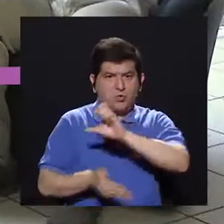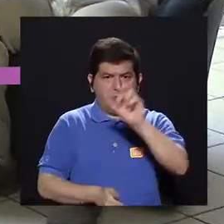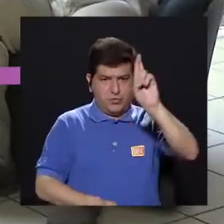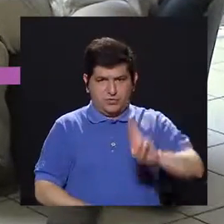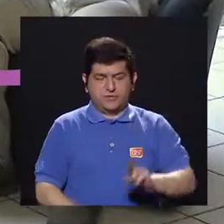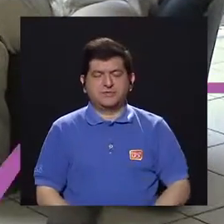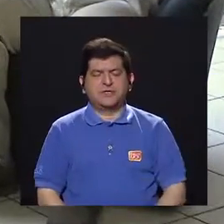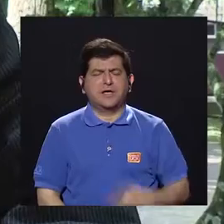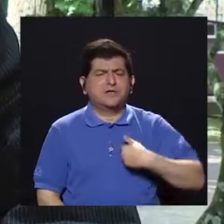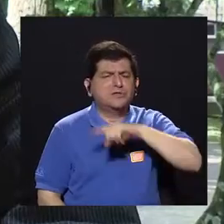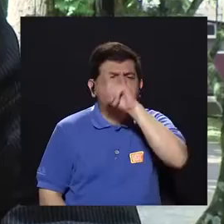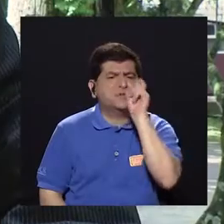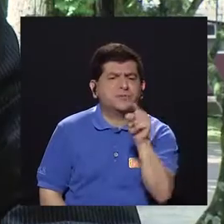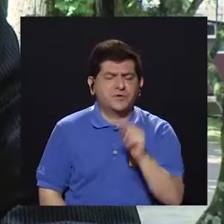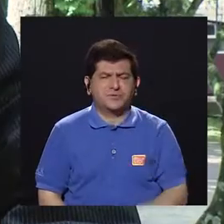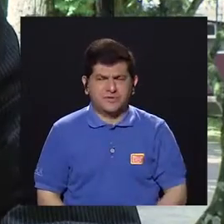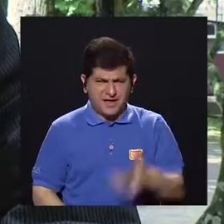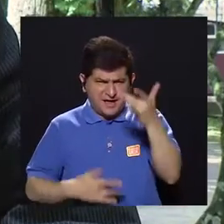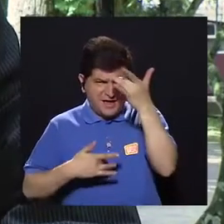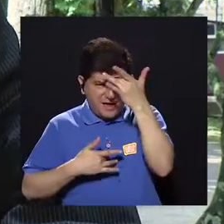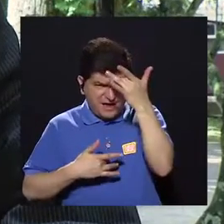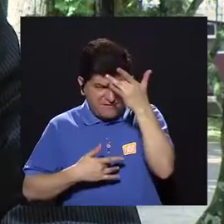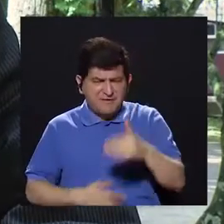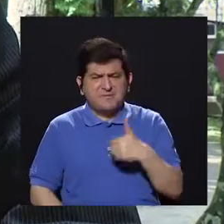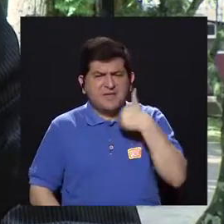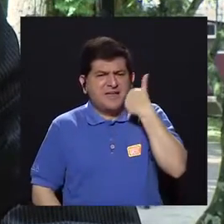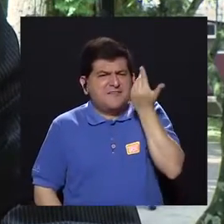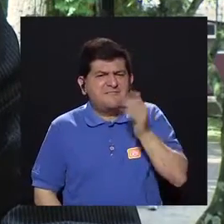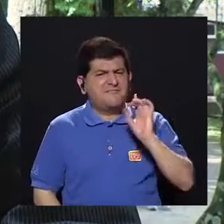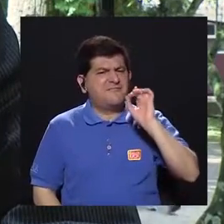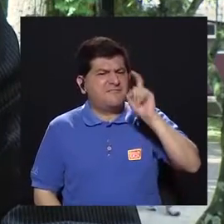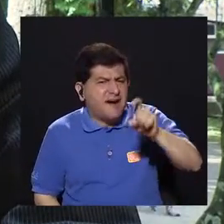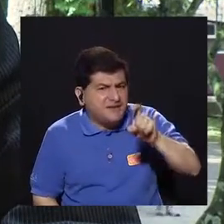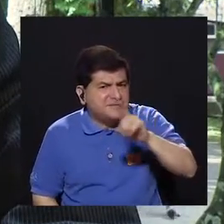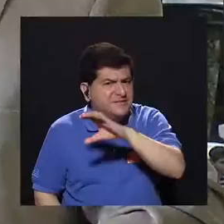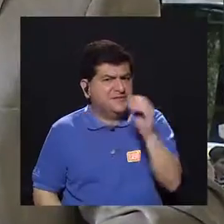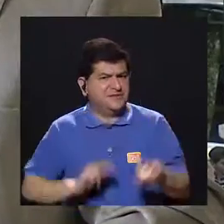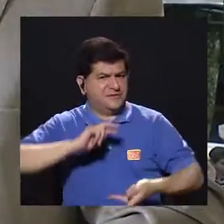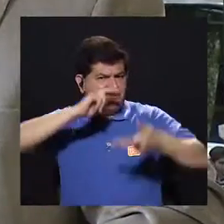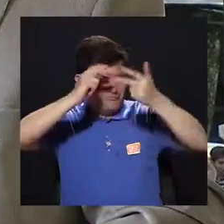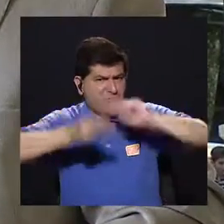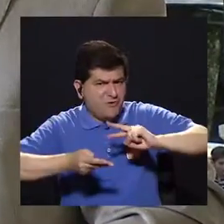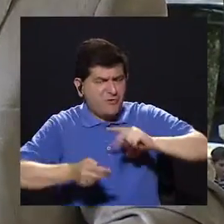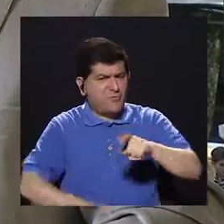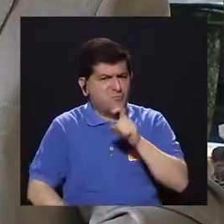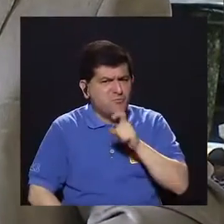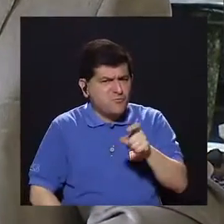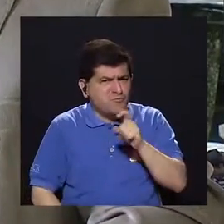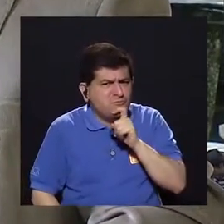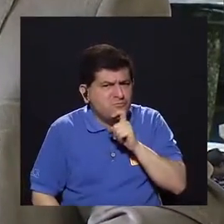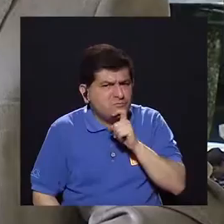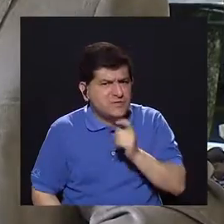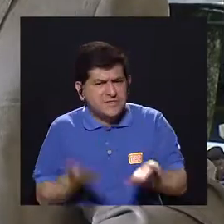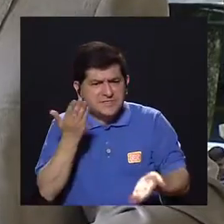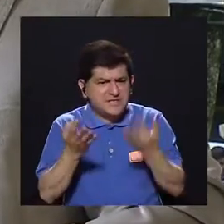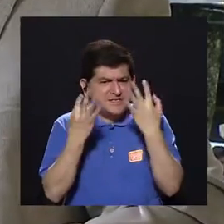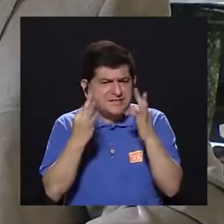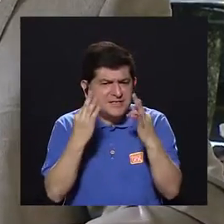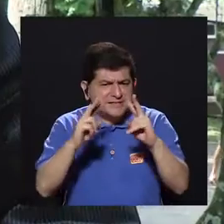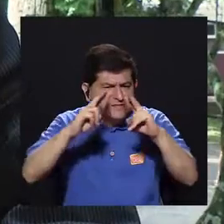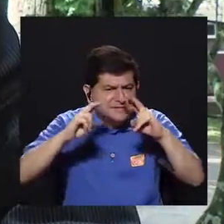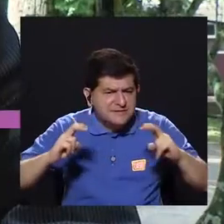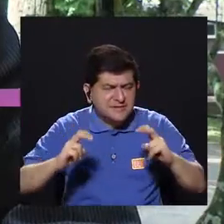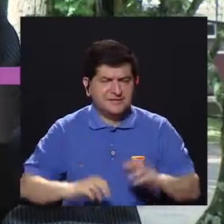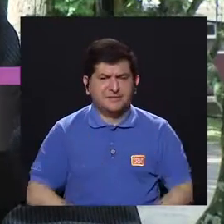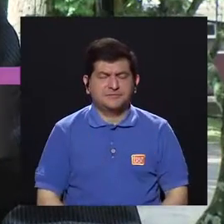fácil diagnóstico o por el contrario es difícil poder realizarlo. Cuando uno ve el diagnóstico